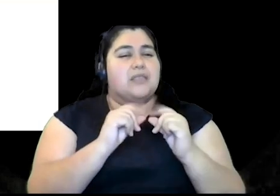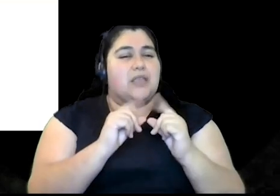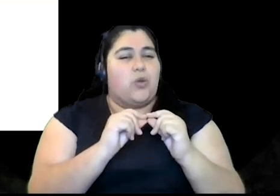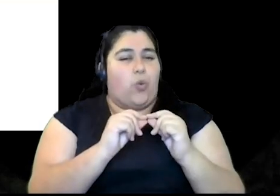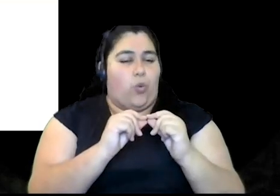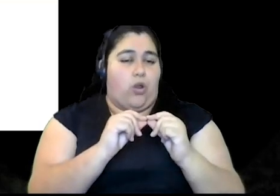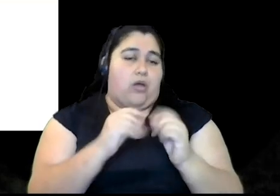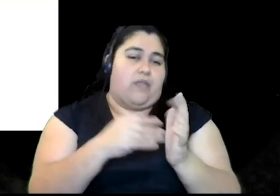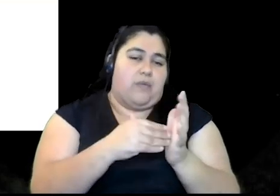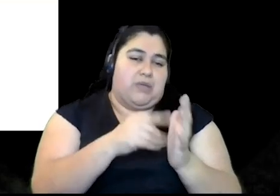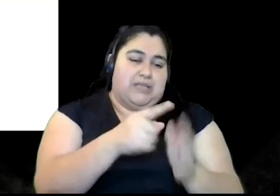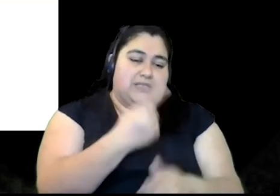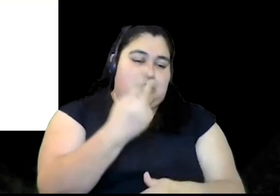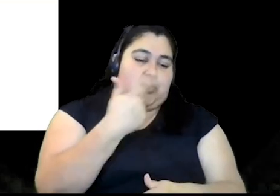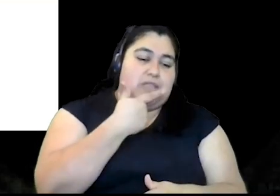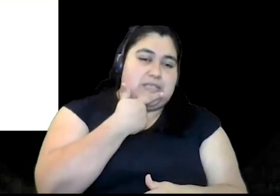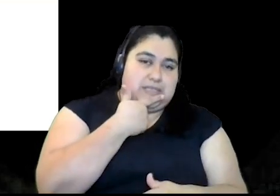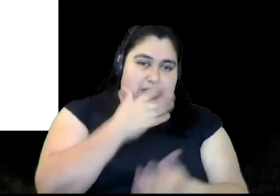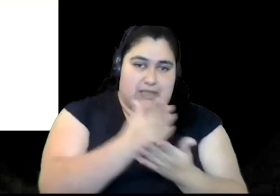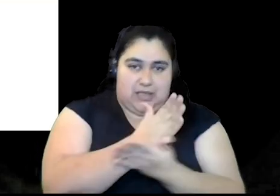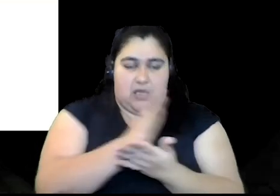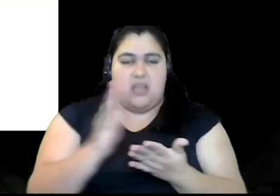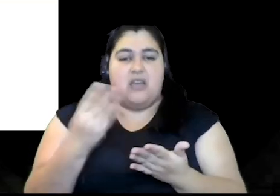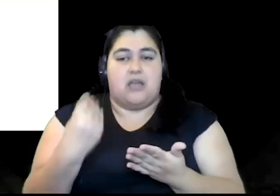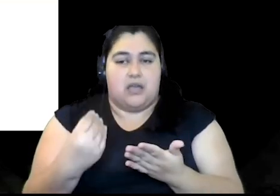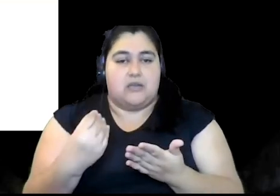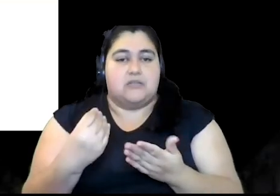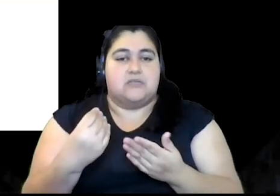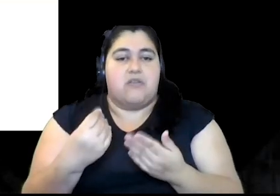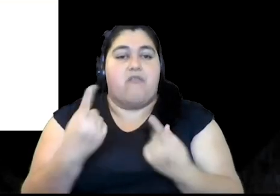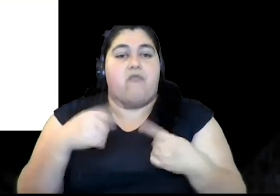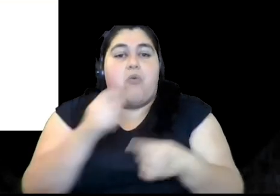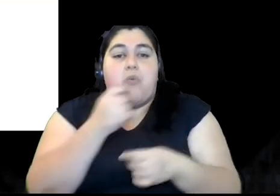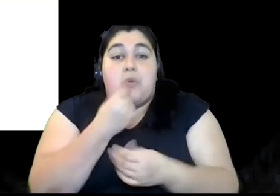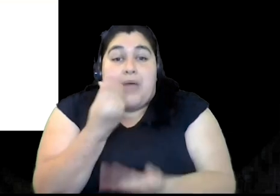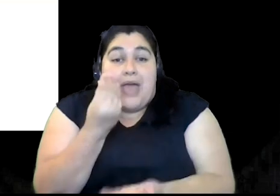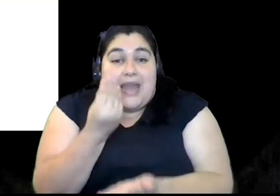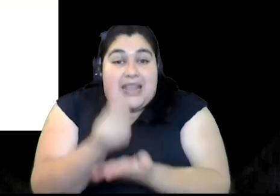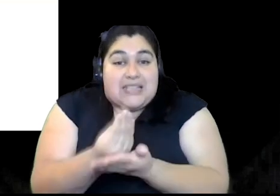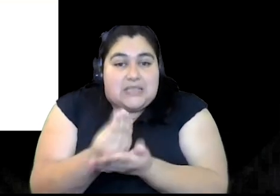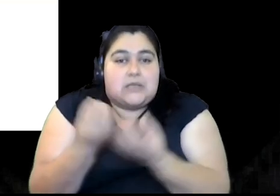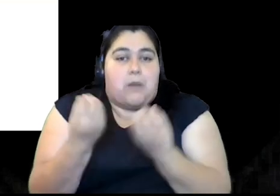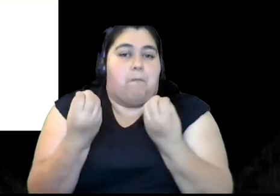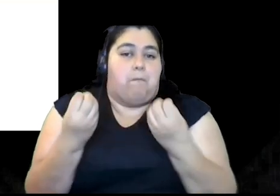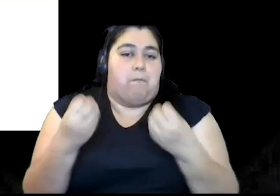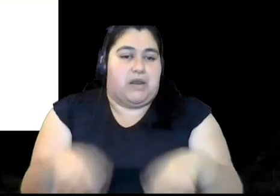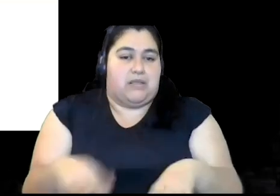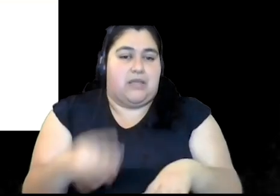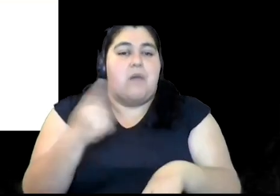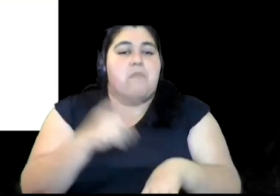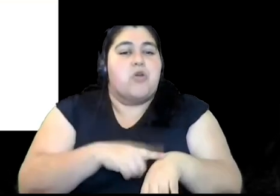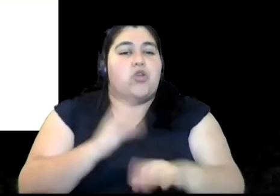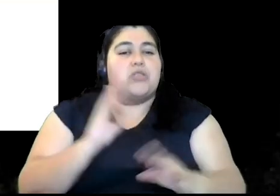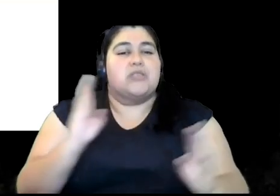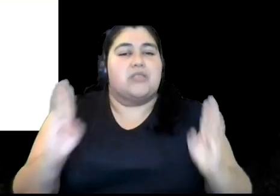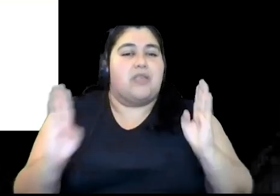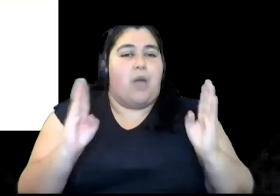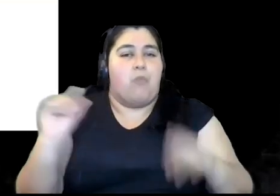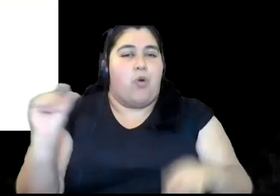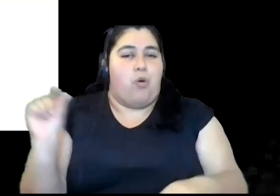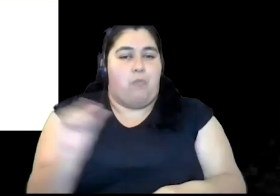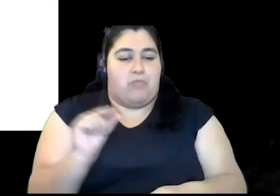artículo, salvo el 117, que habla de pérdida de residencia, pero no habla de plazos temporales.